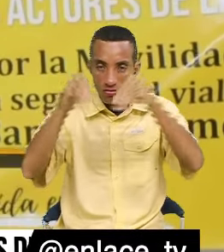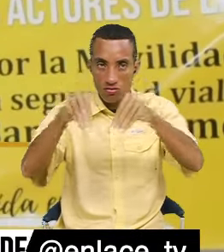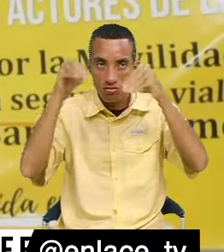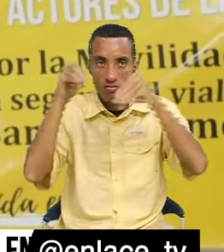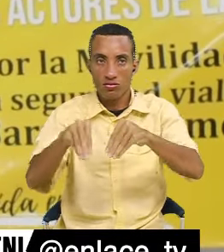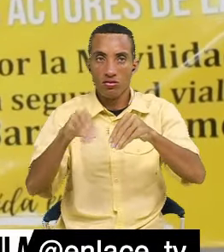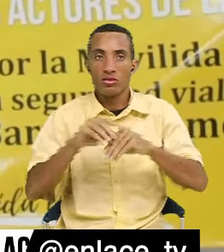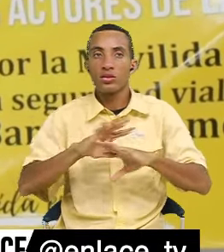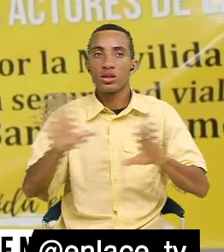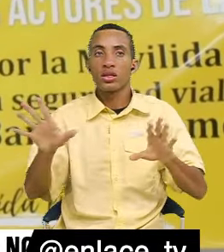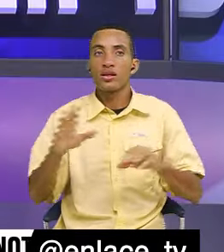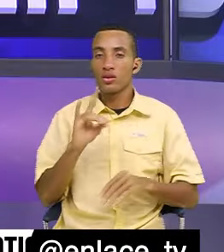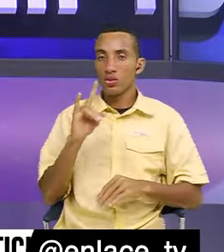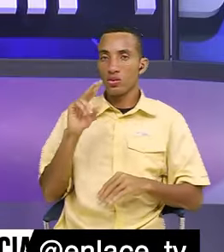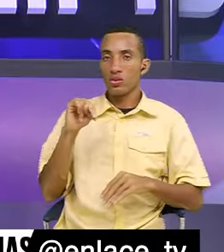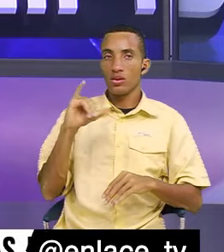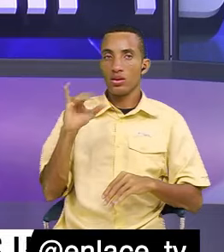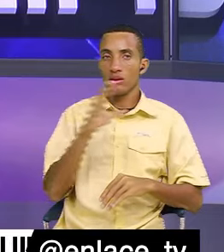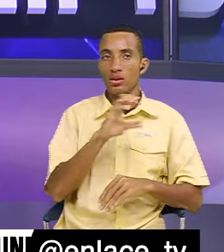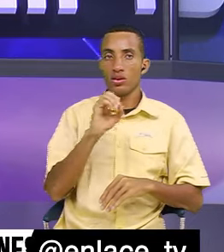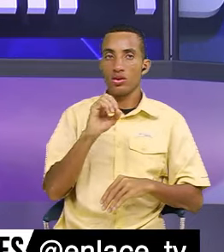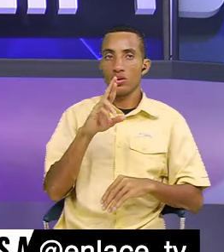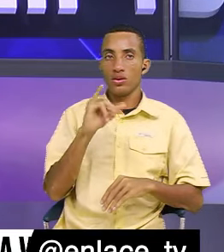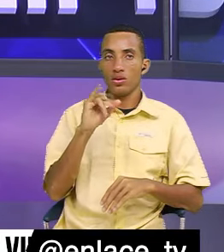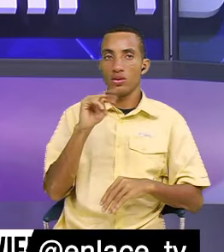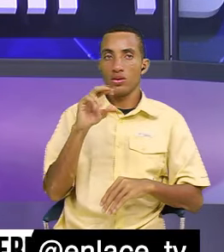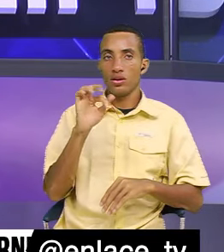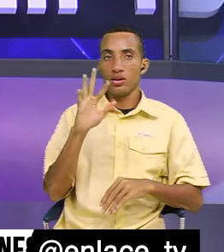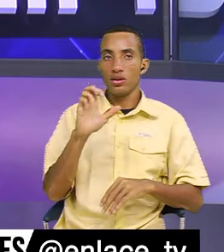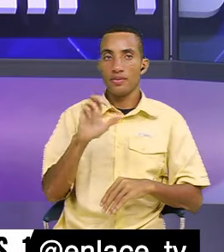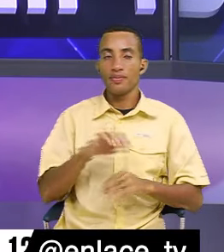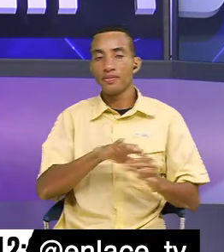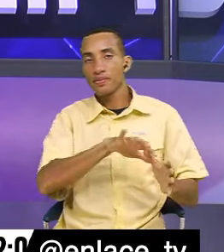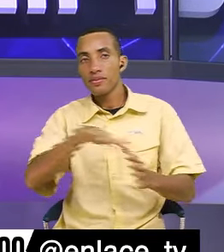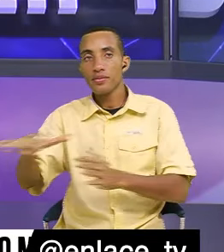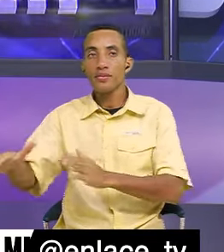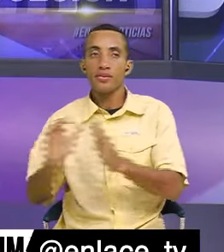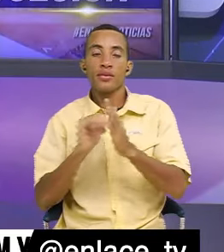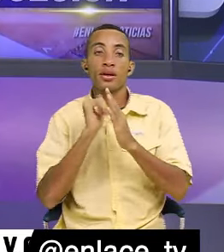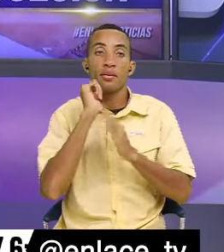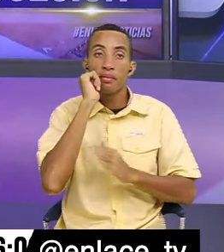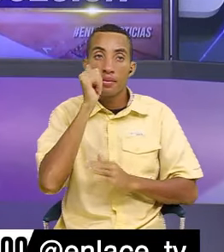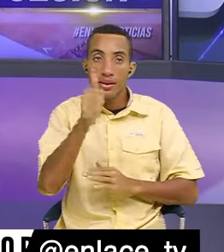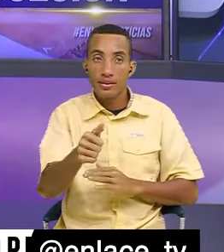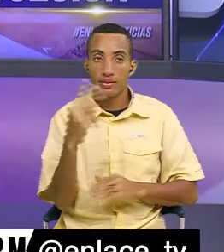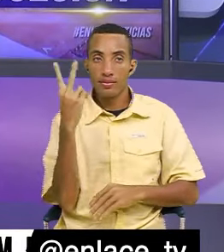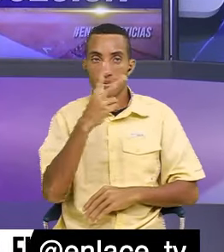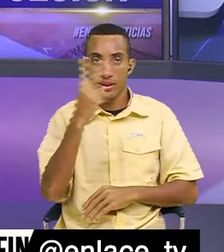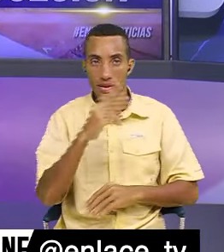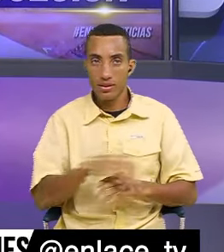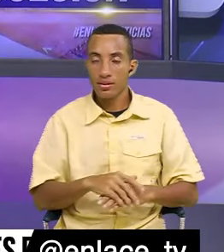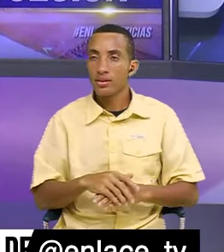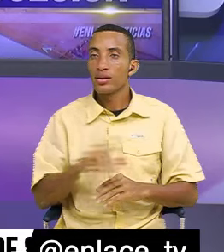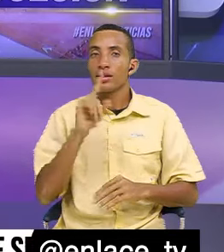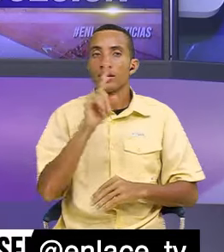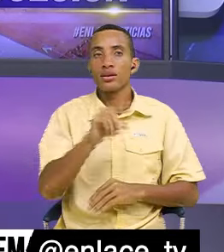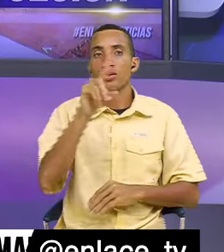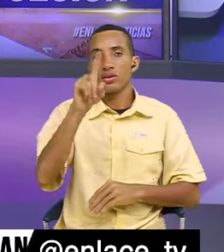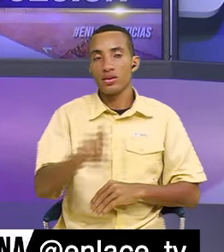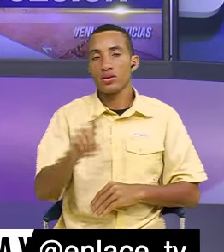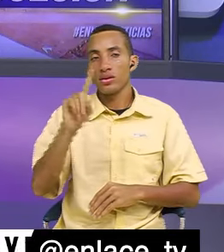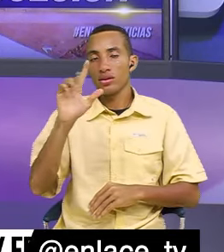adelanta Unioriente. Para mañana viernes hay prevista la posesión de 163 juntas de acción comunal de Barranca